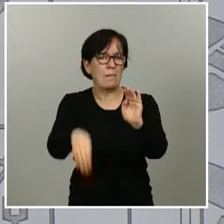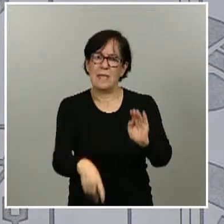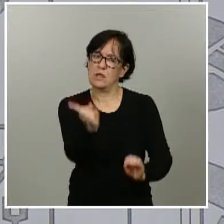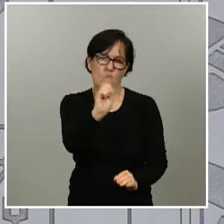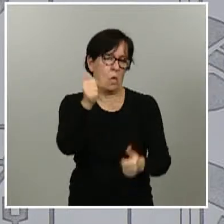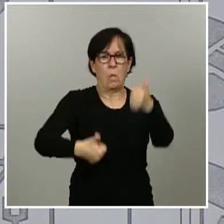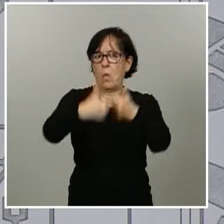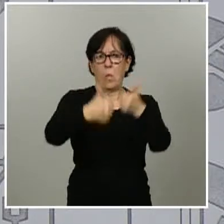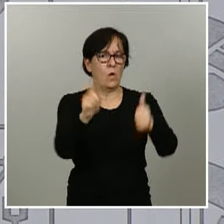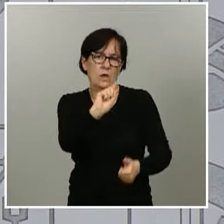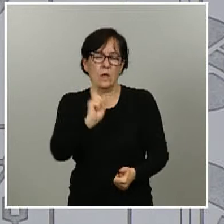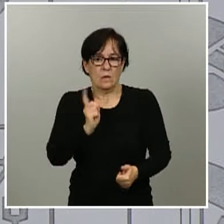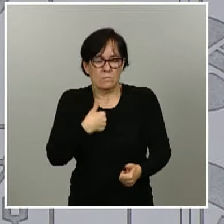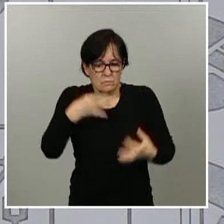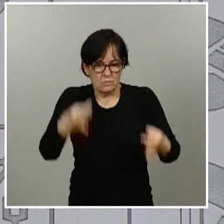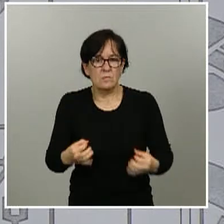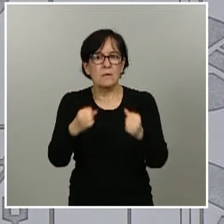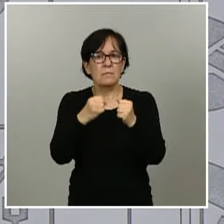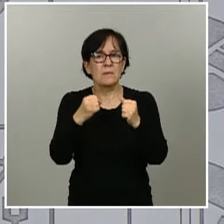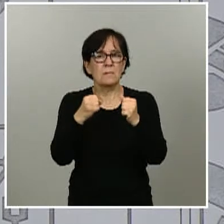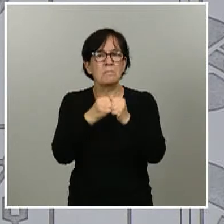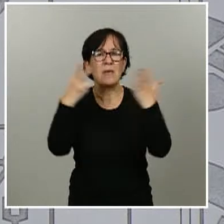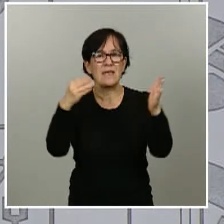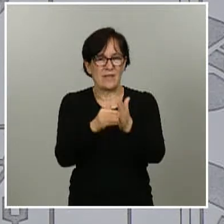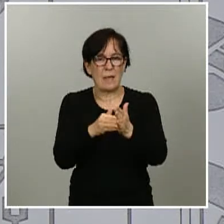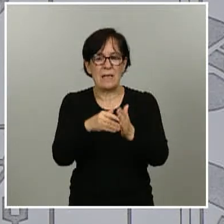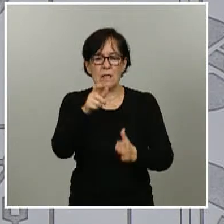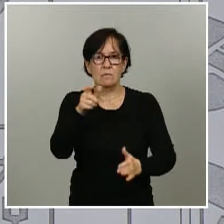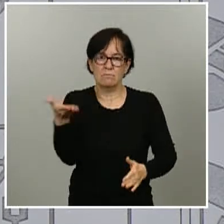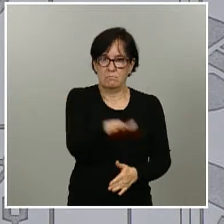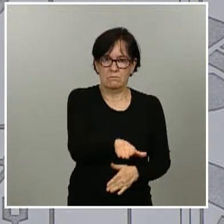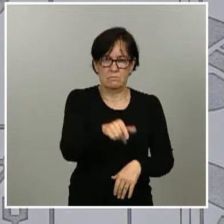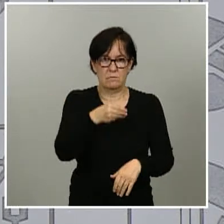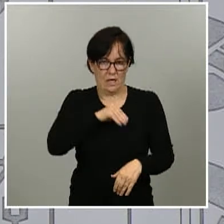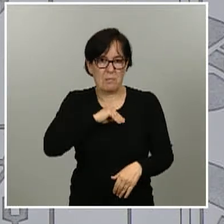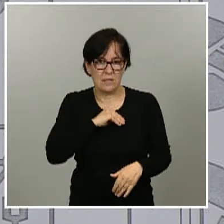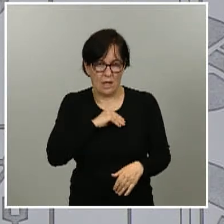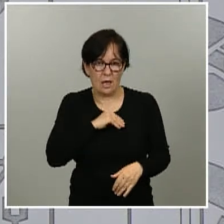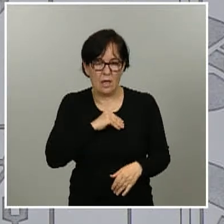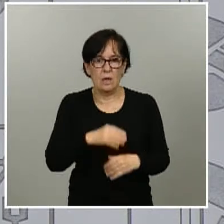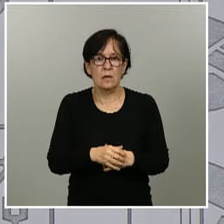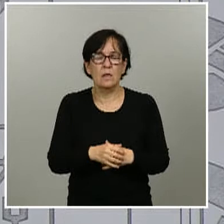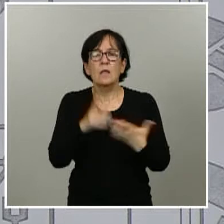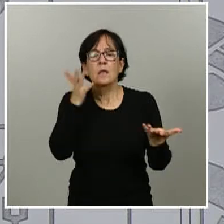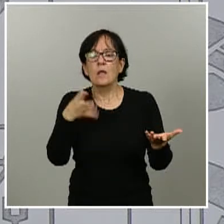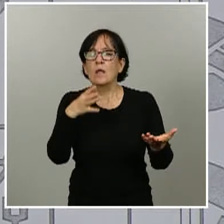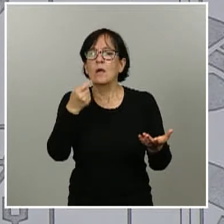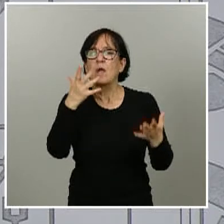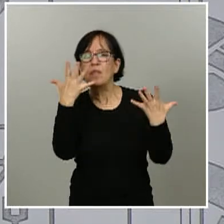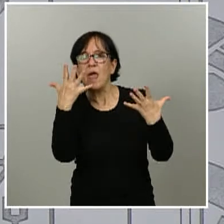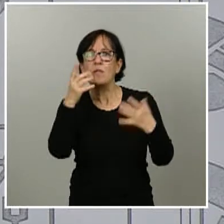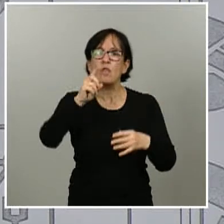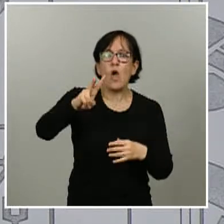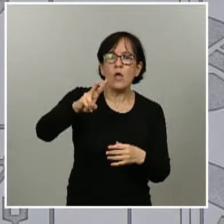nos guste o no, 27.000 fallecidos en España. Y por mucho que sea un 10, 12 o